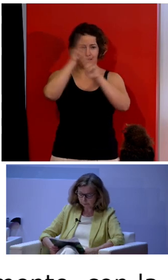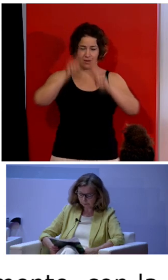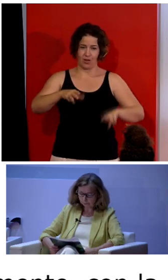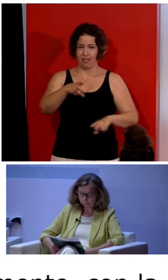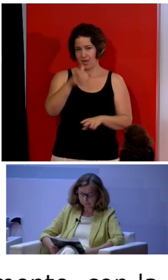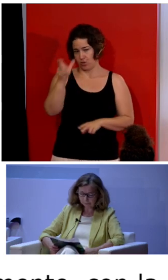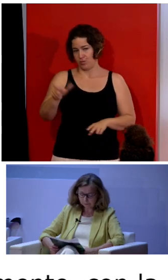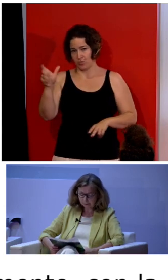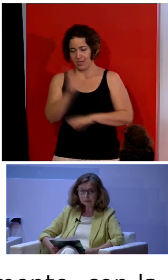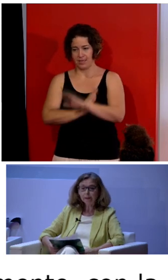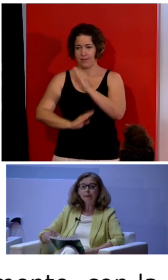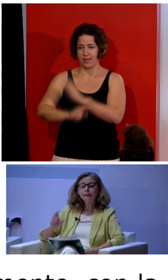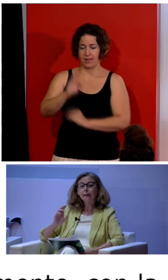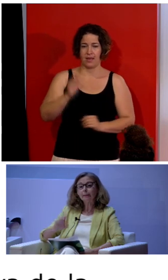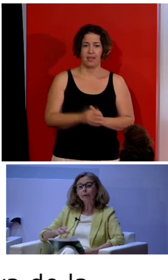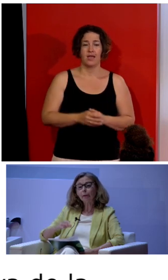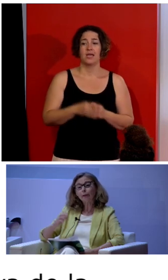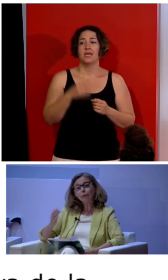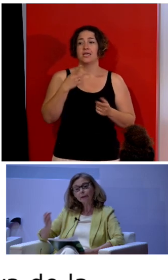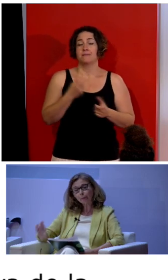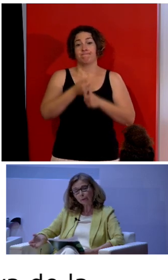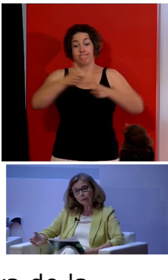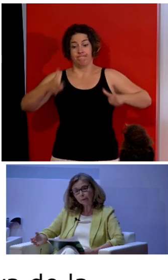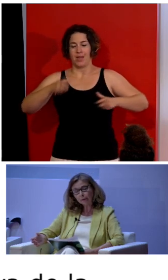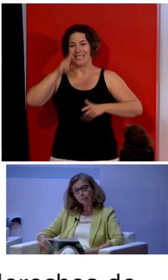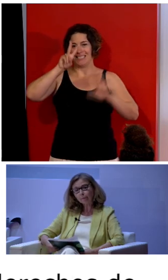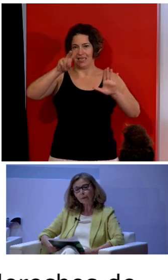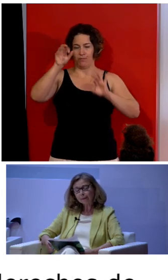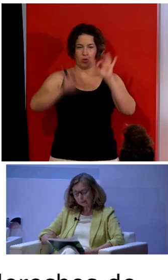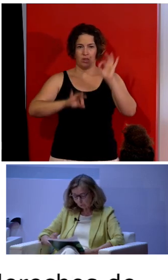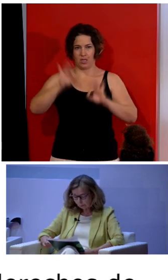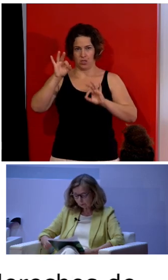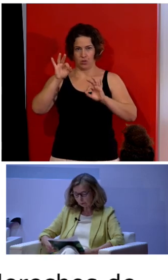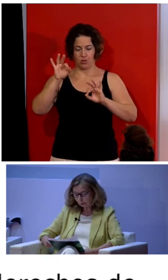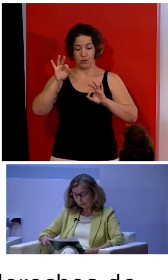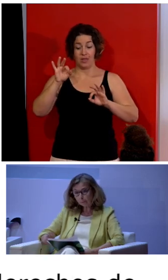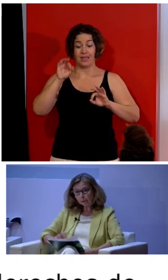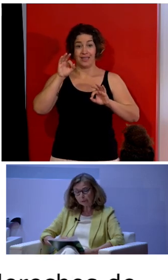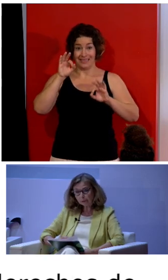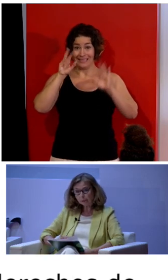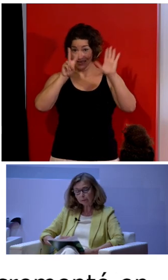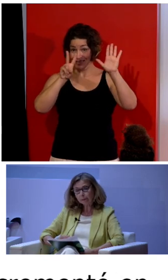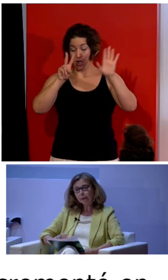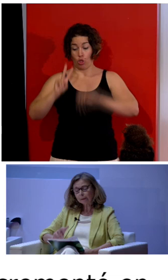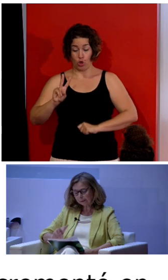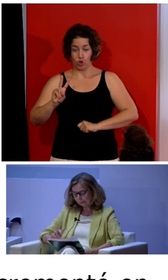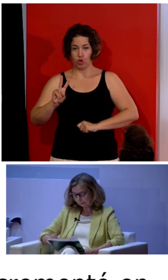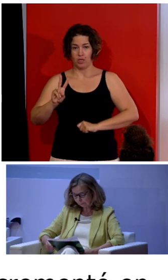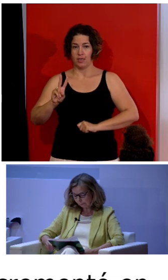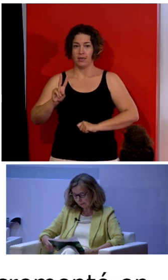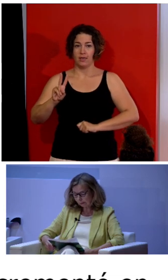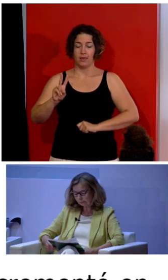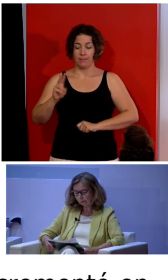de Personas con Discapacidad, se incrementó en un 7%, del cual el 2% de